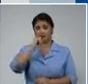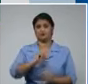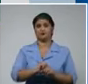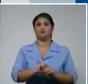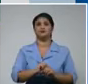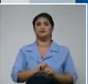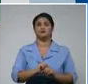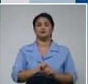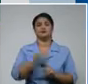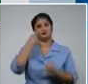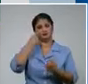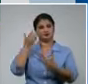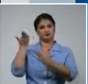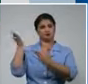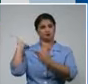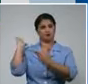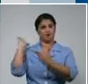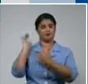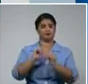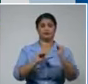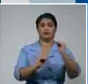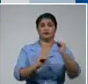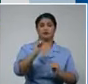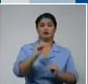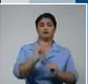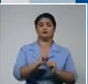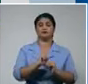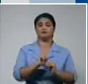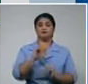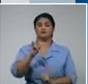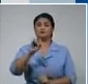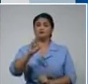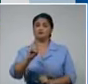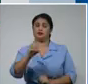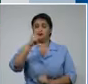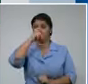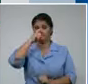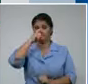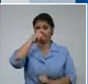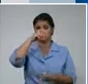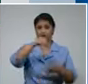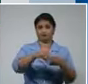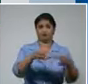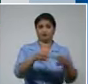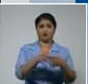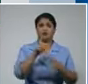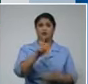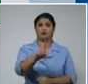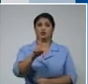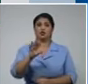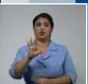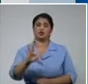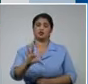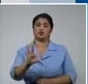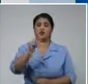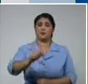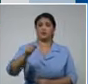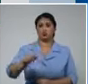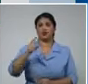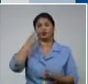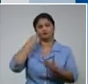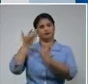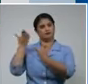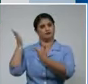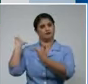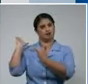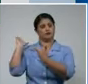273, y de más de 60, 118 personas se confirman ayer